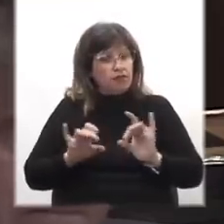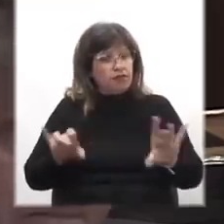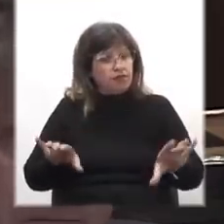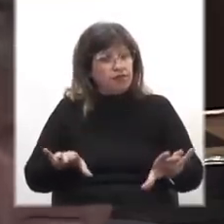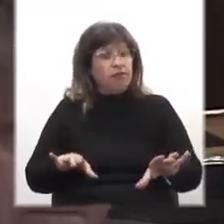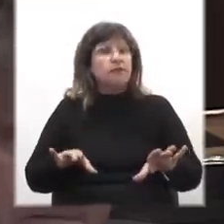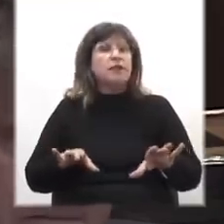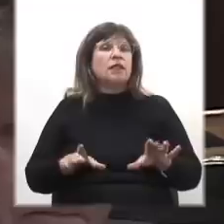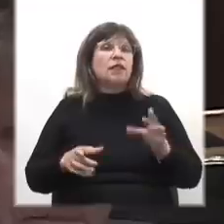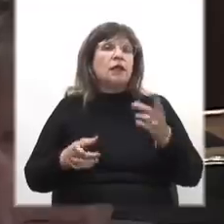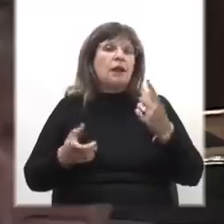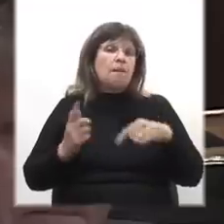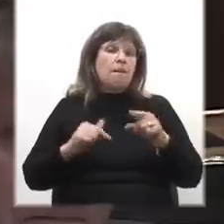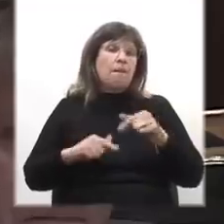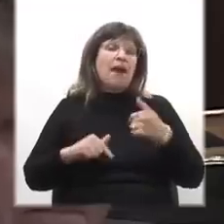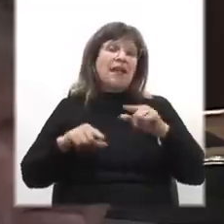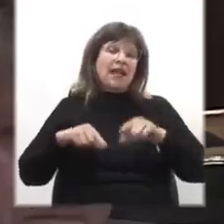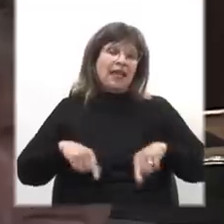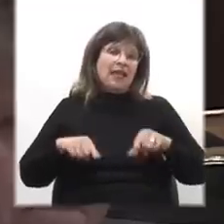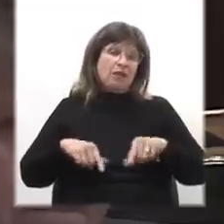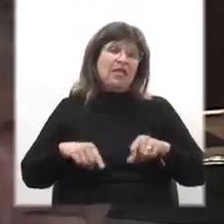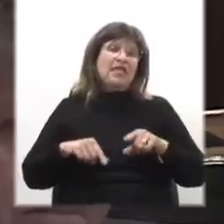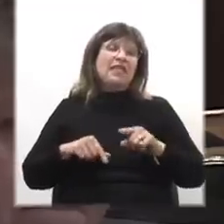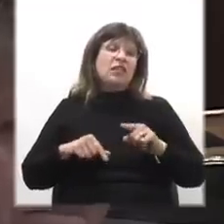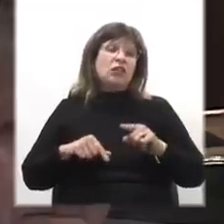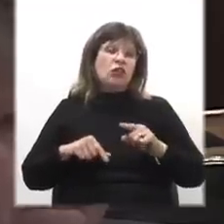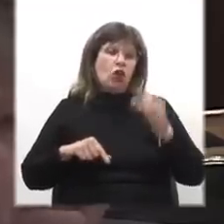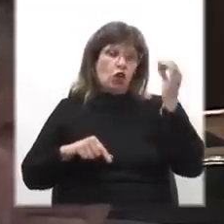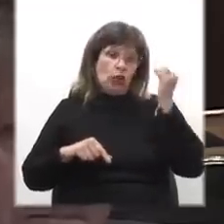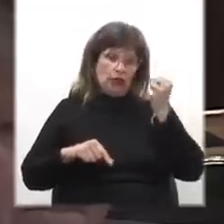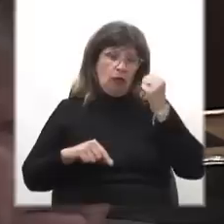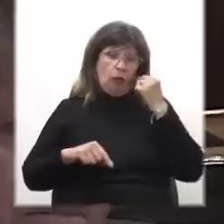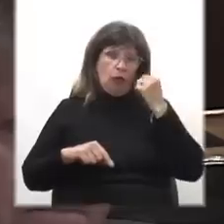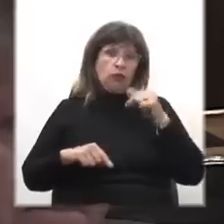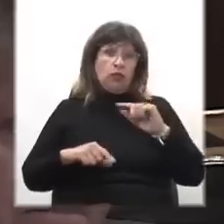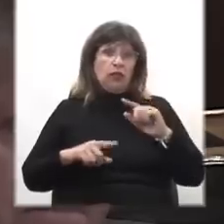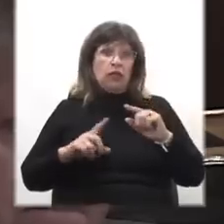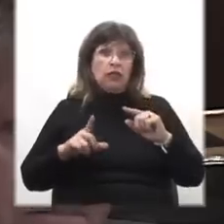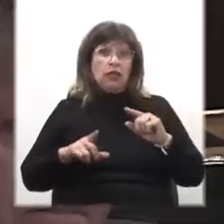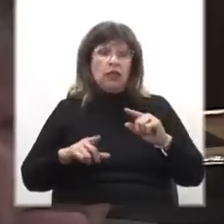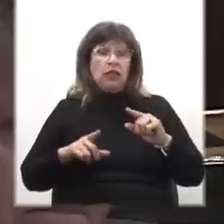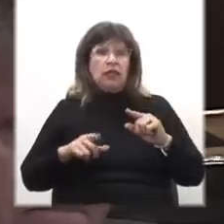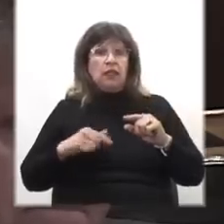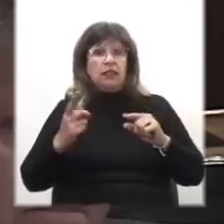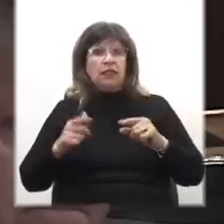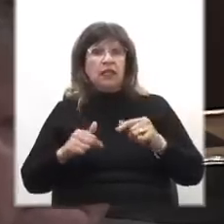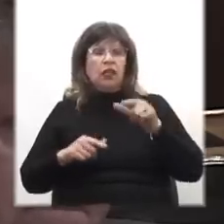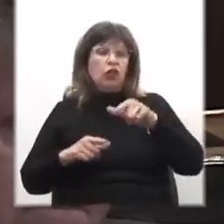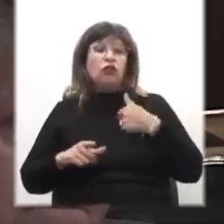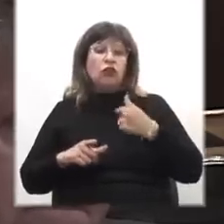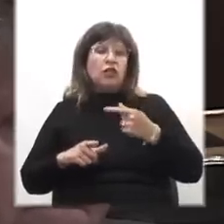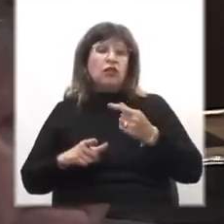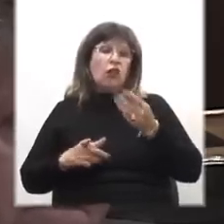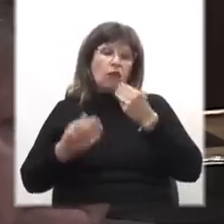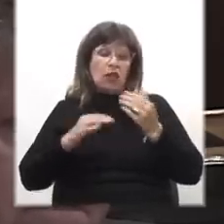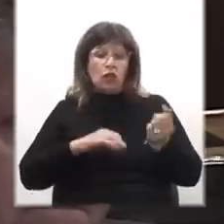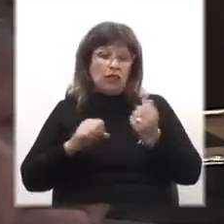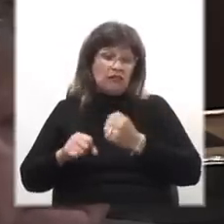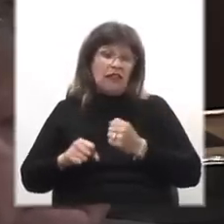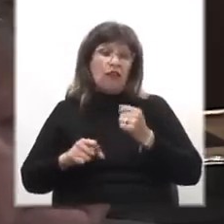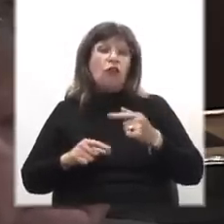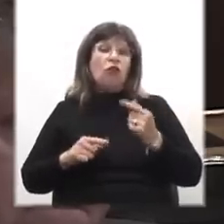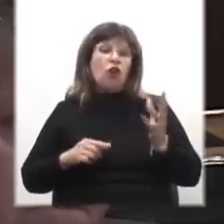para que el ministro de Transporte Paralelo y los otros 4 que comiendo un asado encontraron el agua invisible, Teima y los